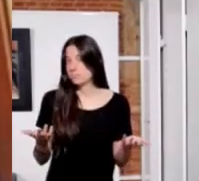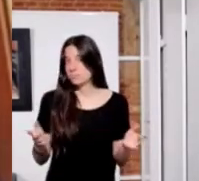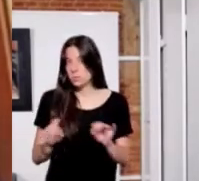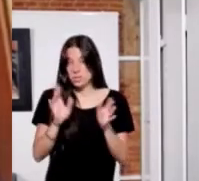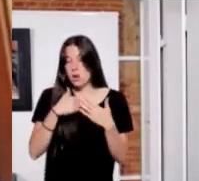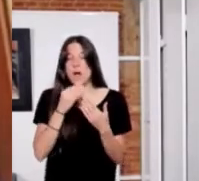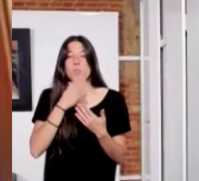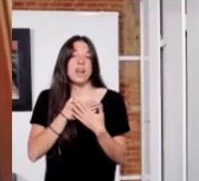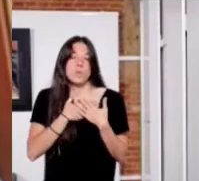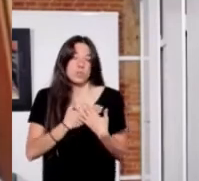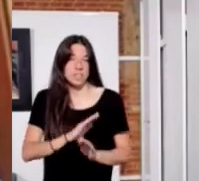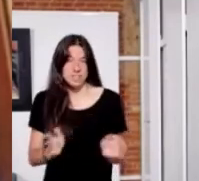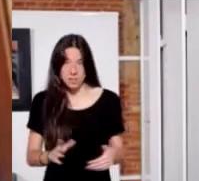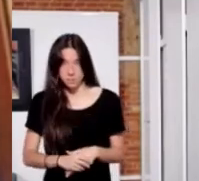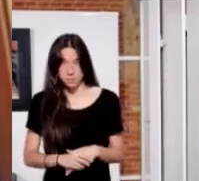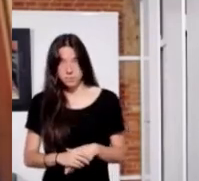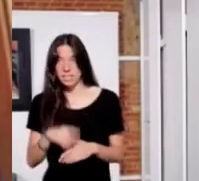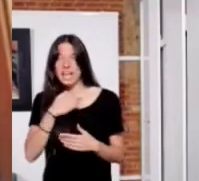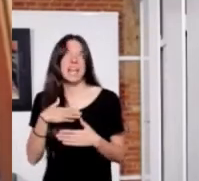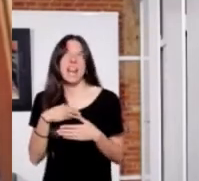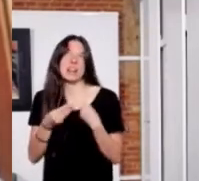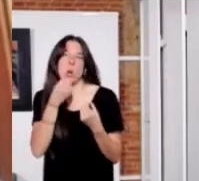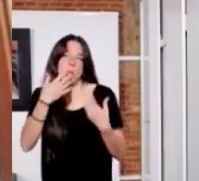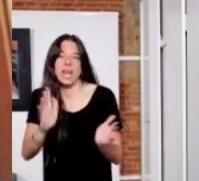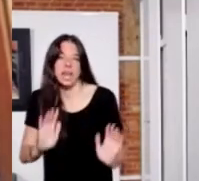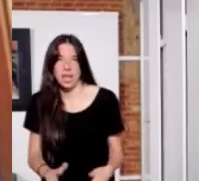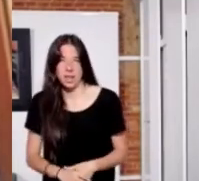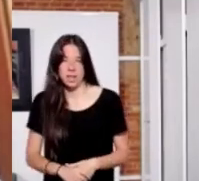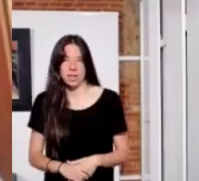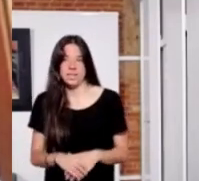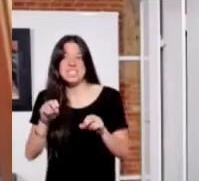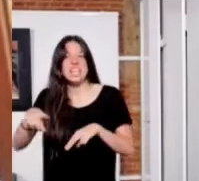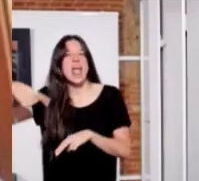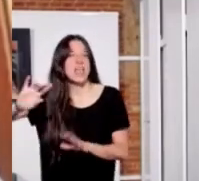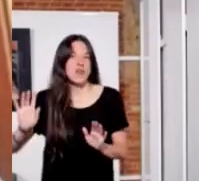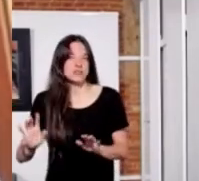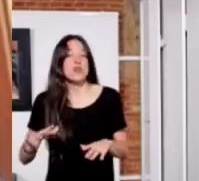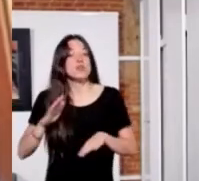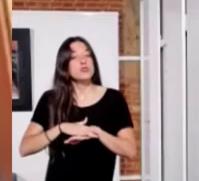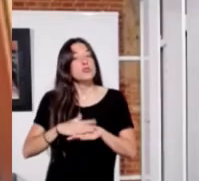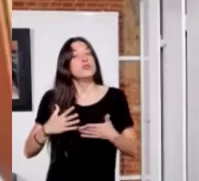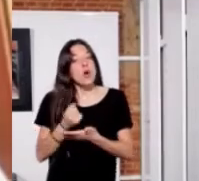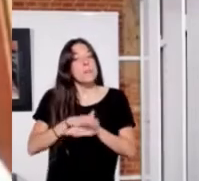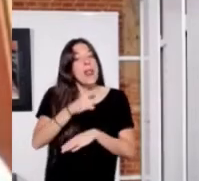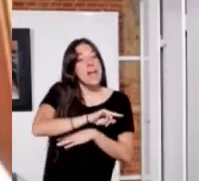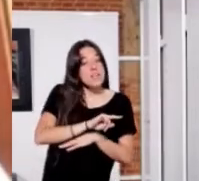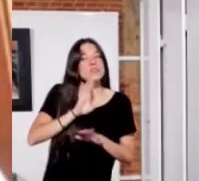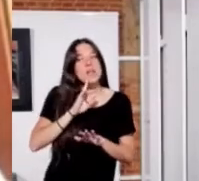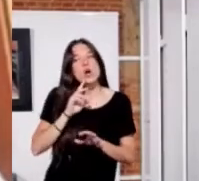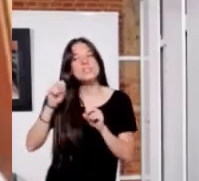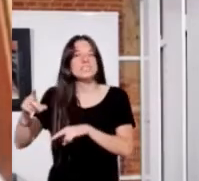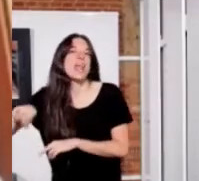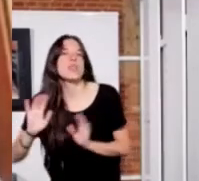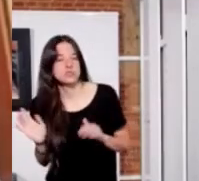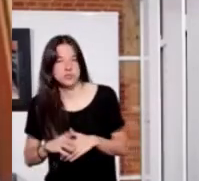voluntad, en nuestro querer hacerlo bien, sin ellos. Todo para con ellos, pero sobre ellos y sin ellos. Y esto ya sabemos que se